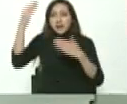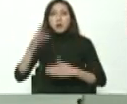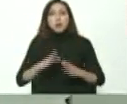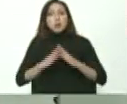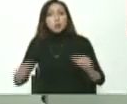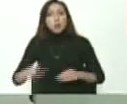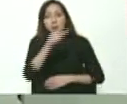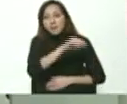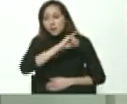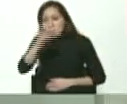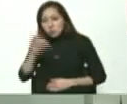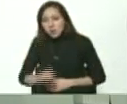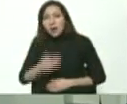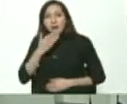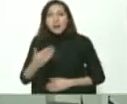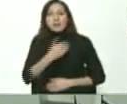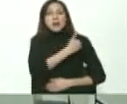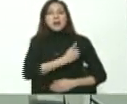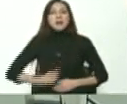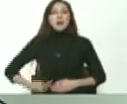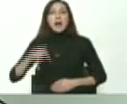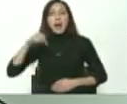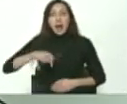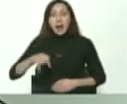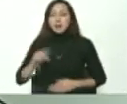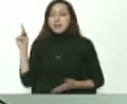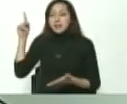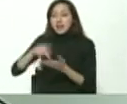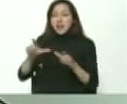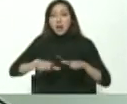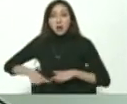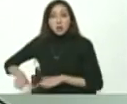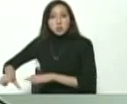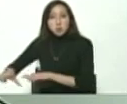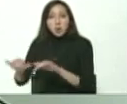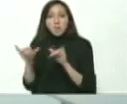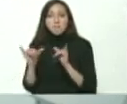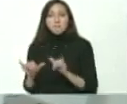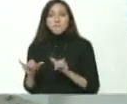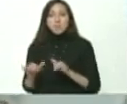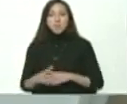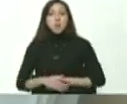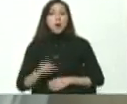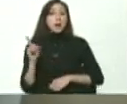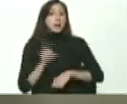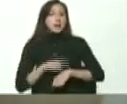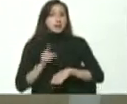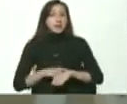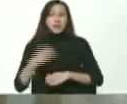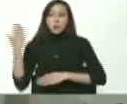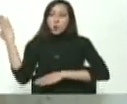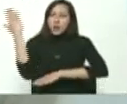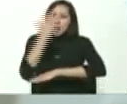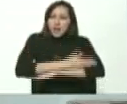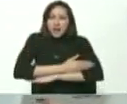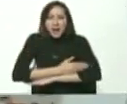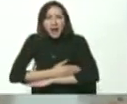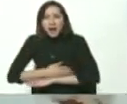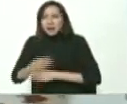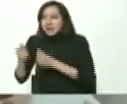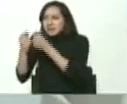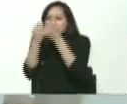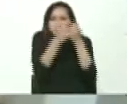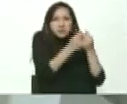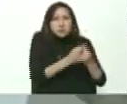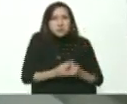del Zulia, porque entrar a esta maternidad, presidente, en esta etapa de bloqueo, de sanciones, es